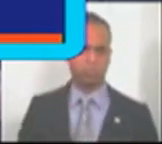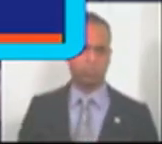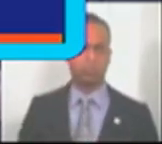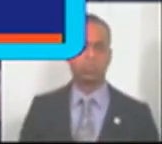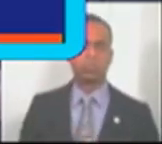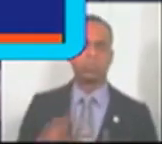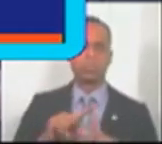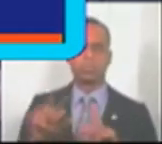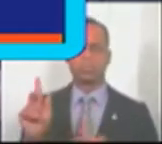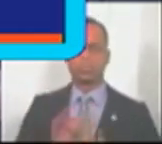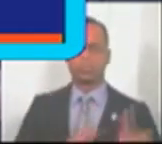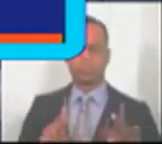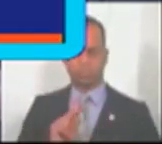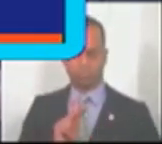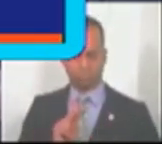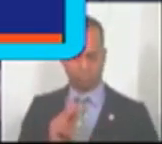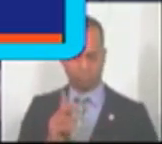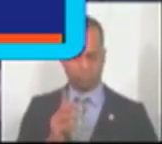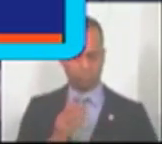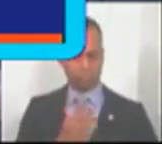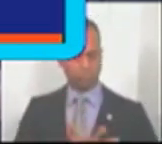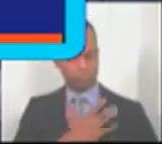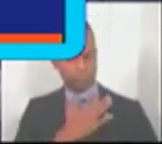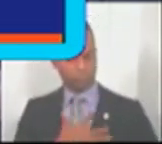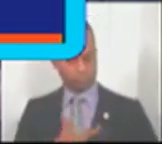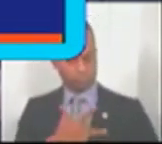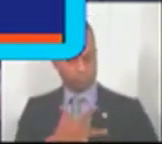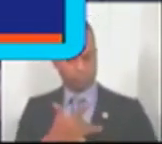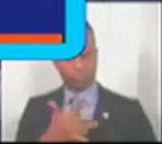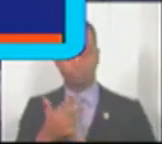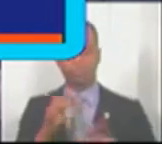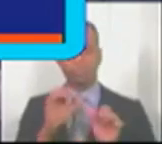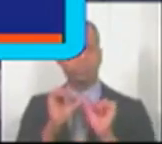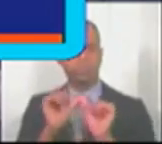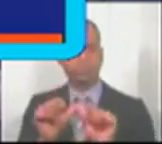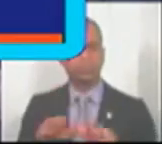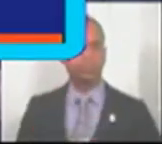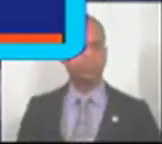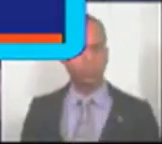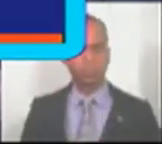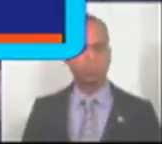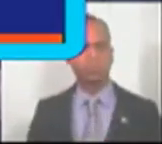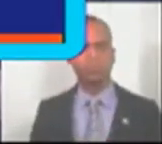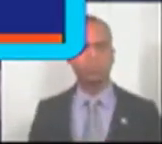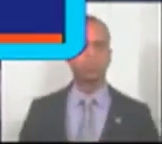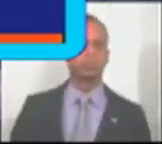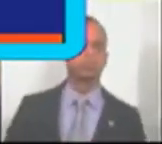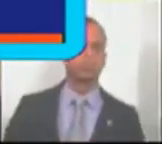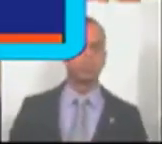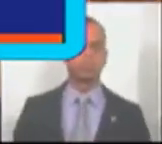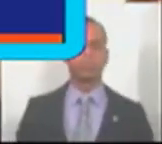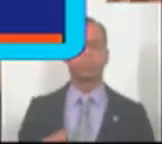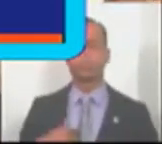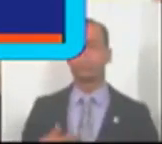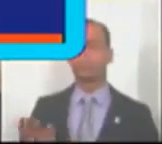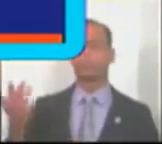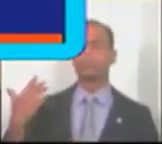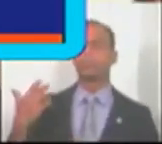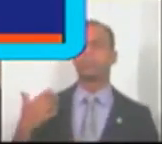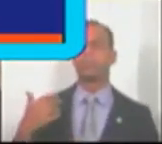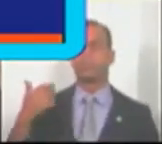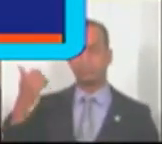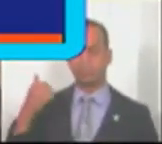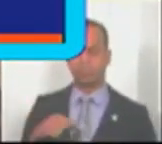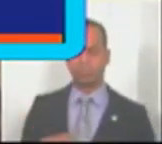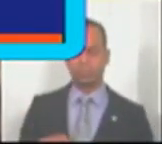condición humana permanece. Yo recuerdo cuando hemos tenido este escándalo, espectáculo